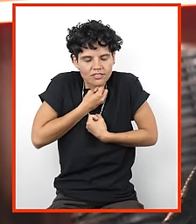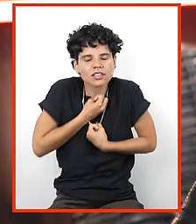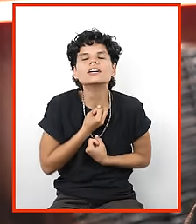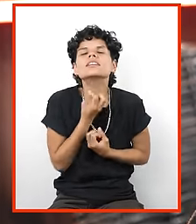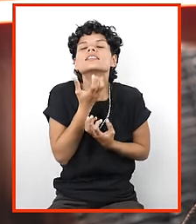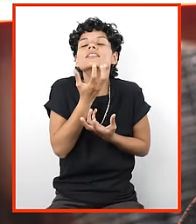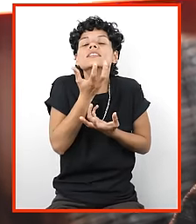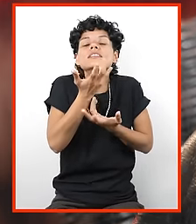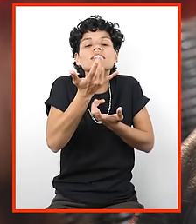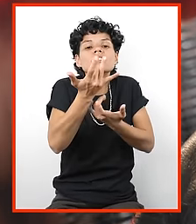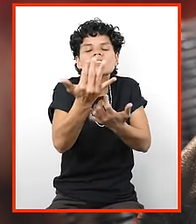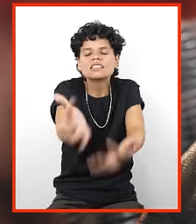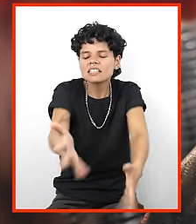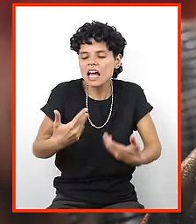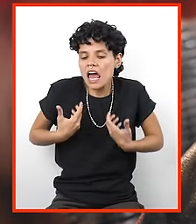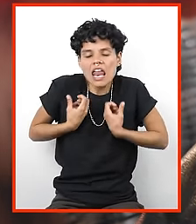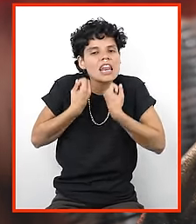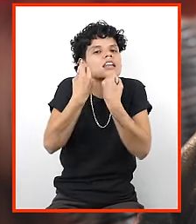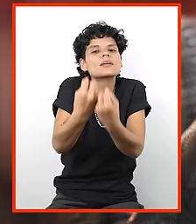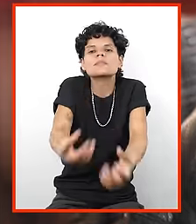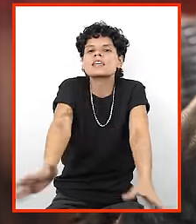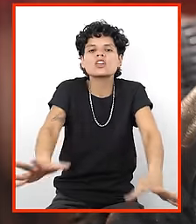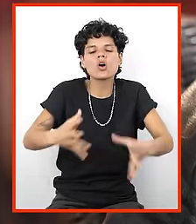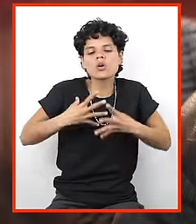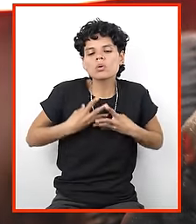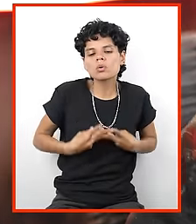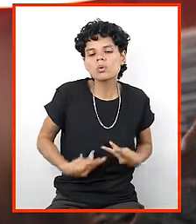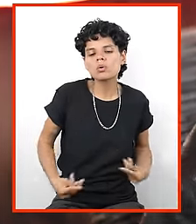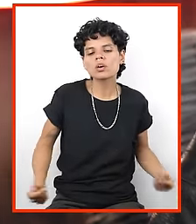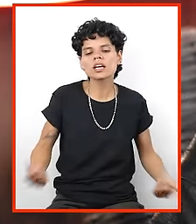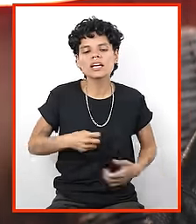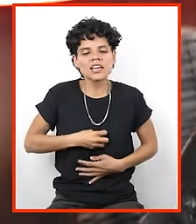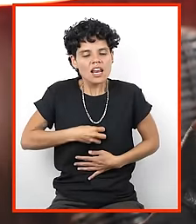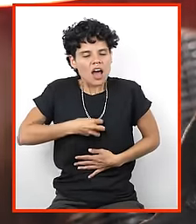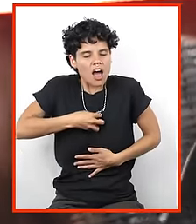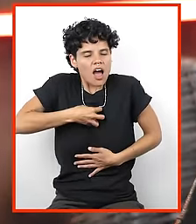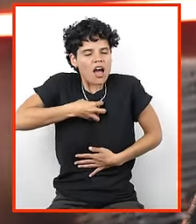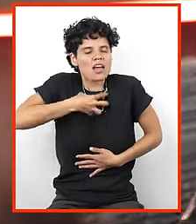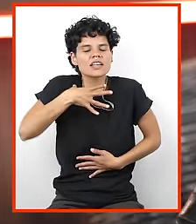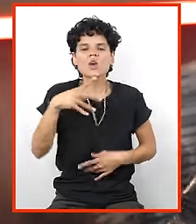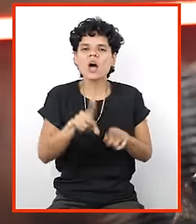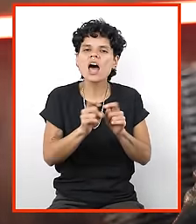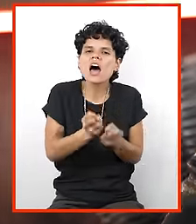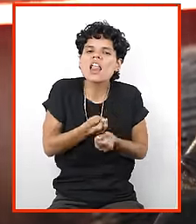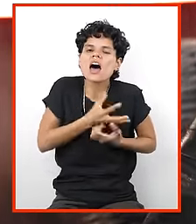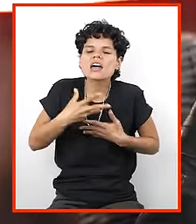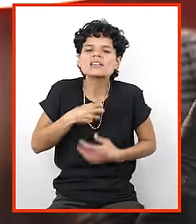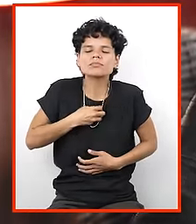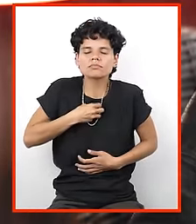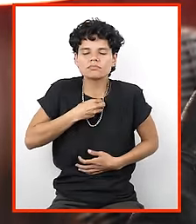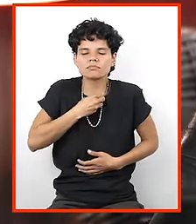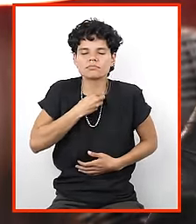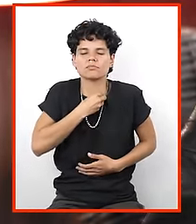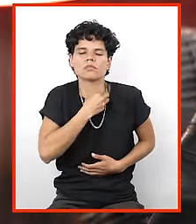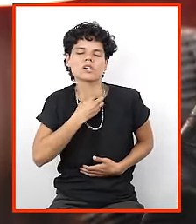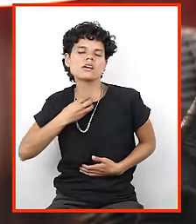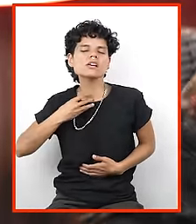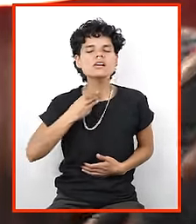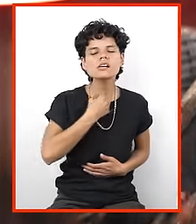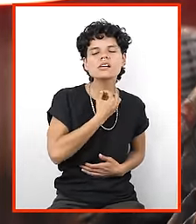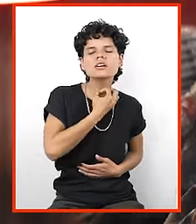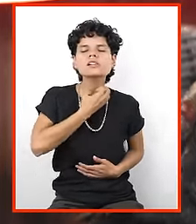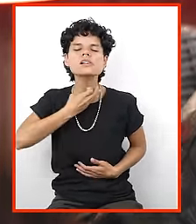elimino algo de mi cuerpo y prontamente el aire que pasa a través de mis cuerdas vocales vibran, así como que